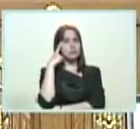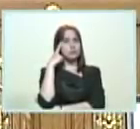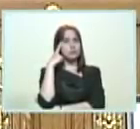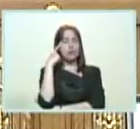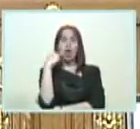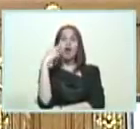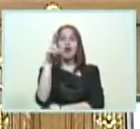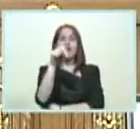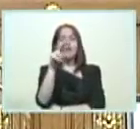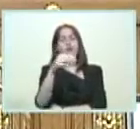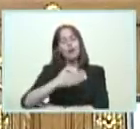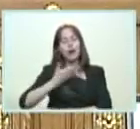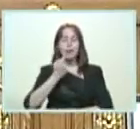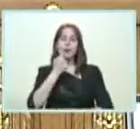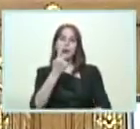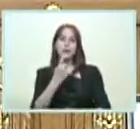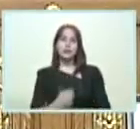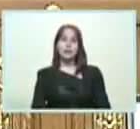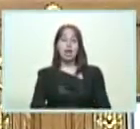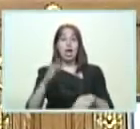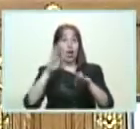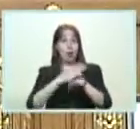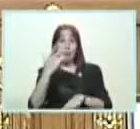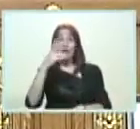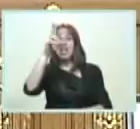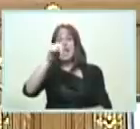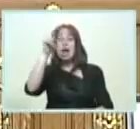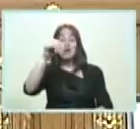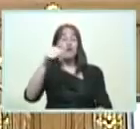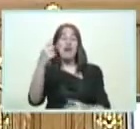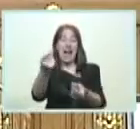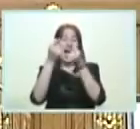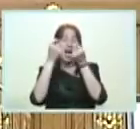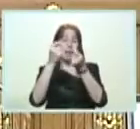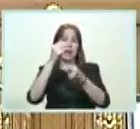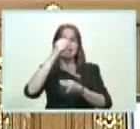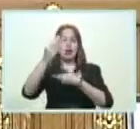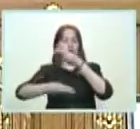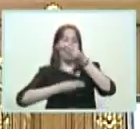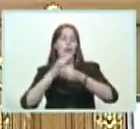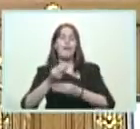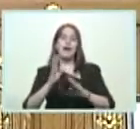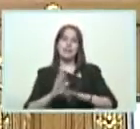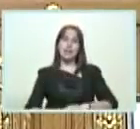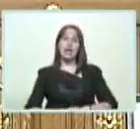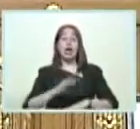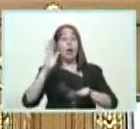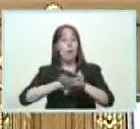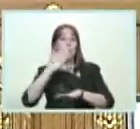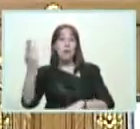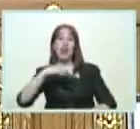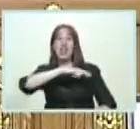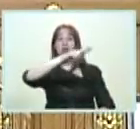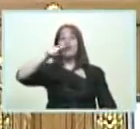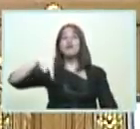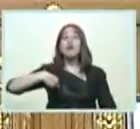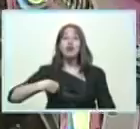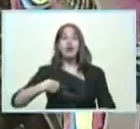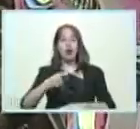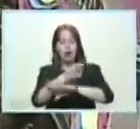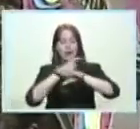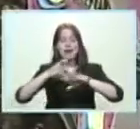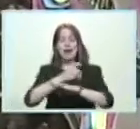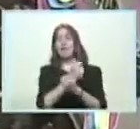Nunca lo podrán decir, porque no lo hemos hecho ni jamás lo vamos a hacer, porque nosotros somos el amor,